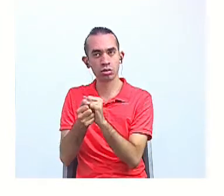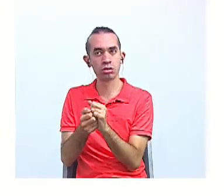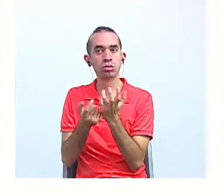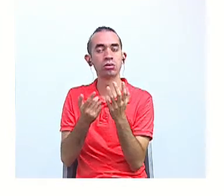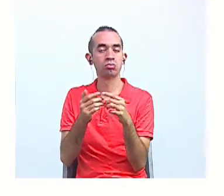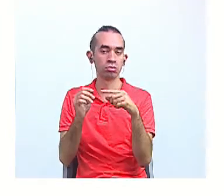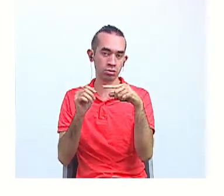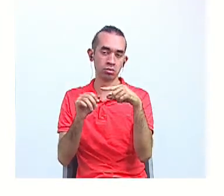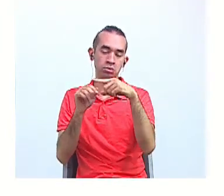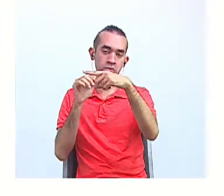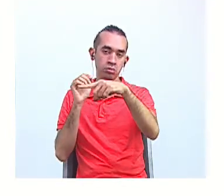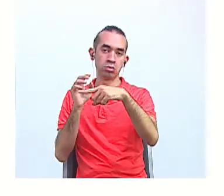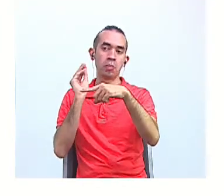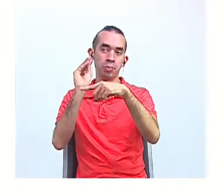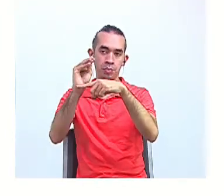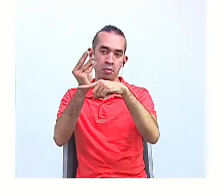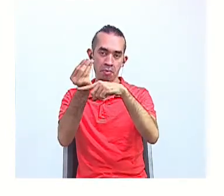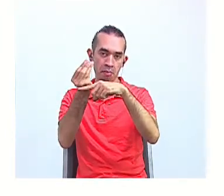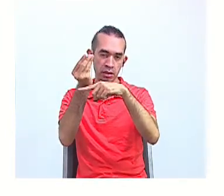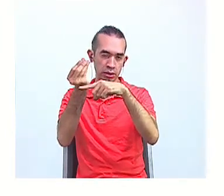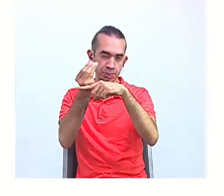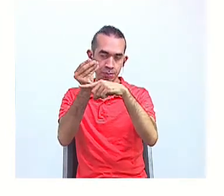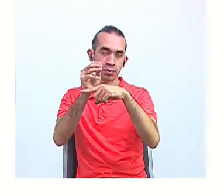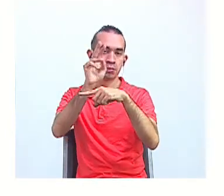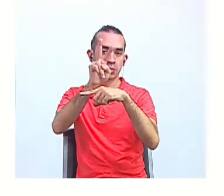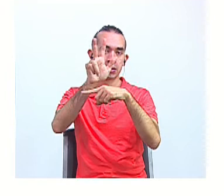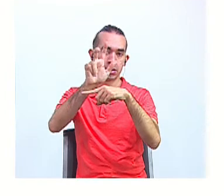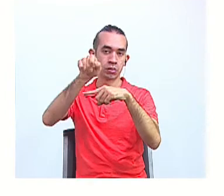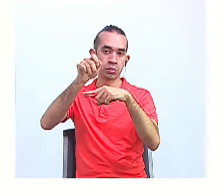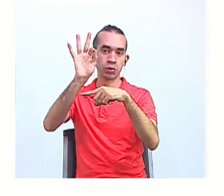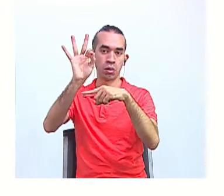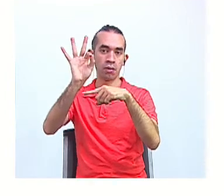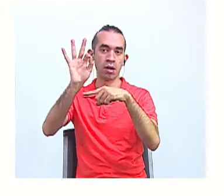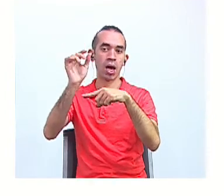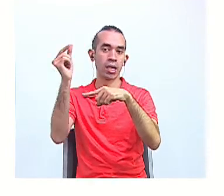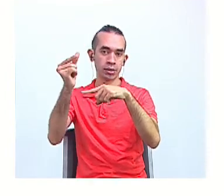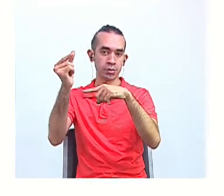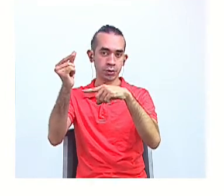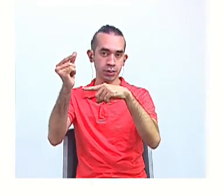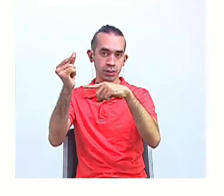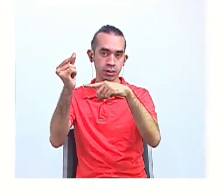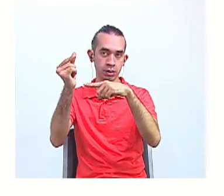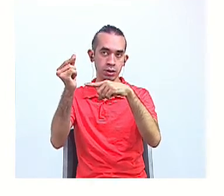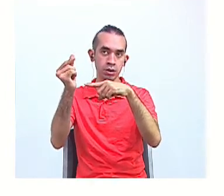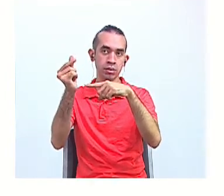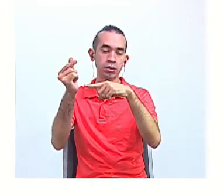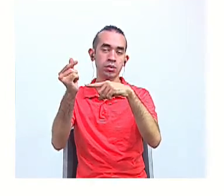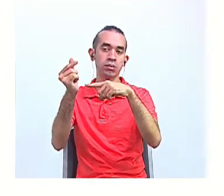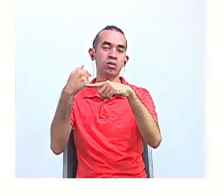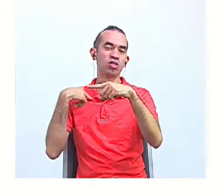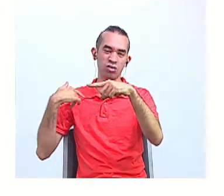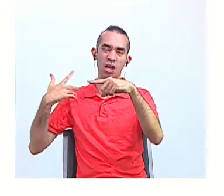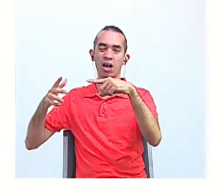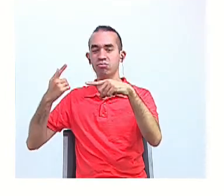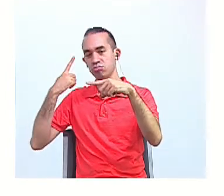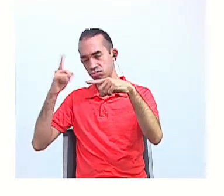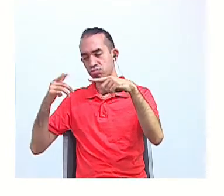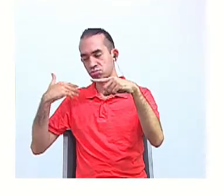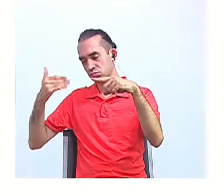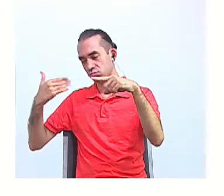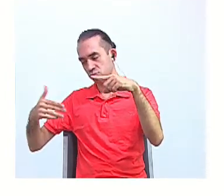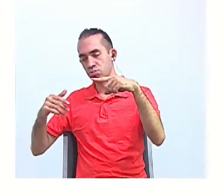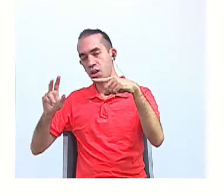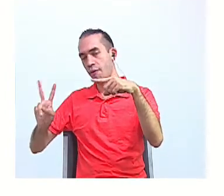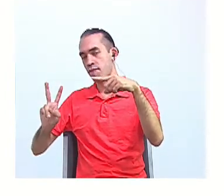el numerador colocamos la masa, 23,9 gramos. Y yo realicé todos los pasos para obtener el volumen